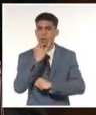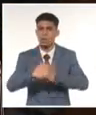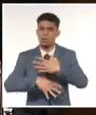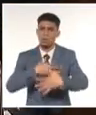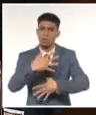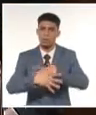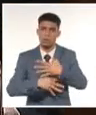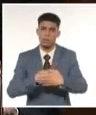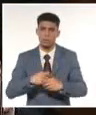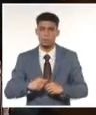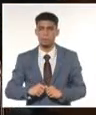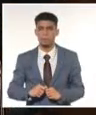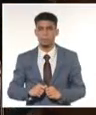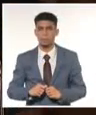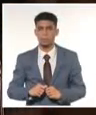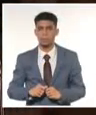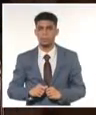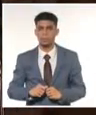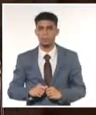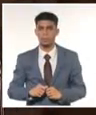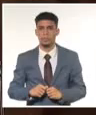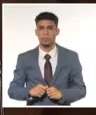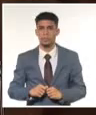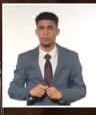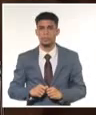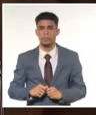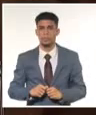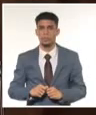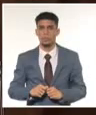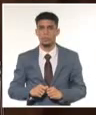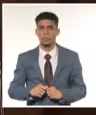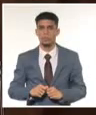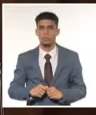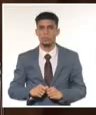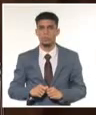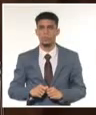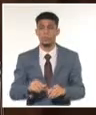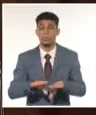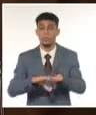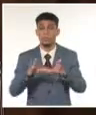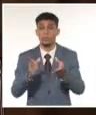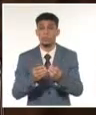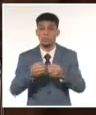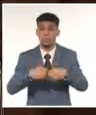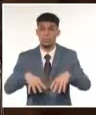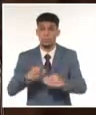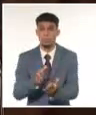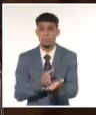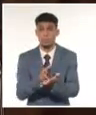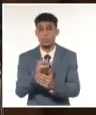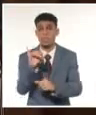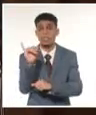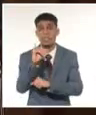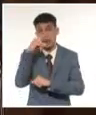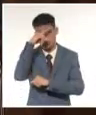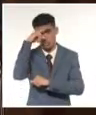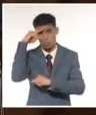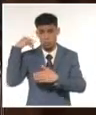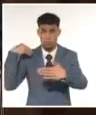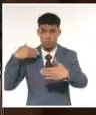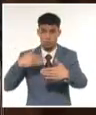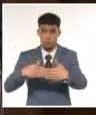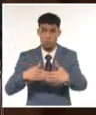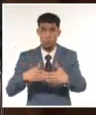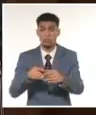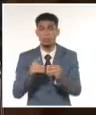constante. El desgaste que producen esas presiones mantenidas y profundizadas durante 6 décadas forma parte